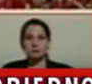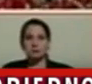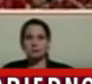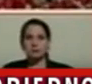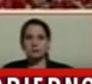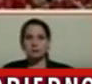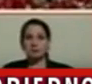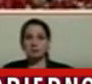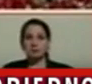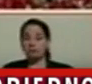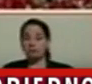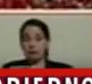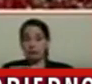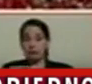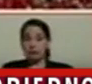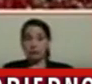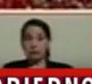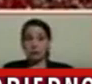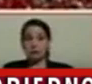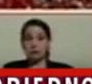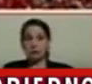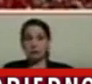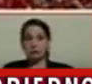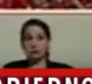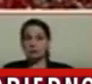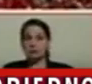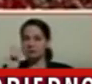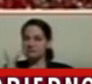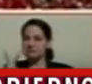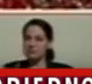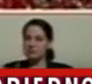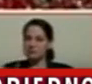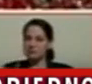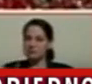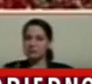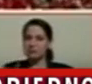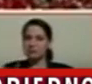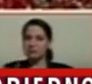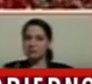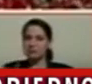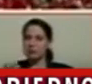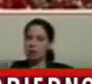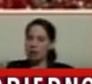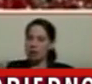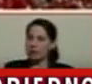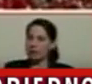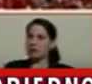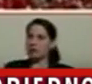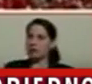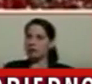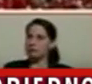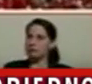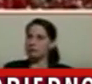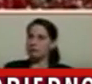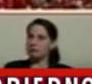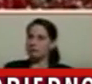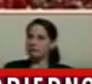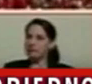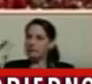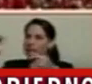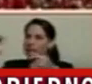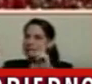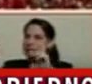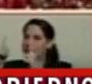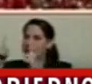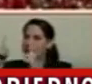Y después vieron cómo se le desdibujaba, cómo se les acababa su